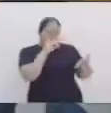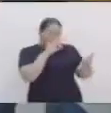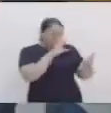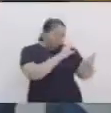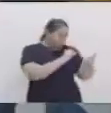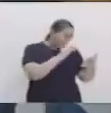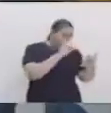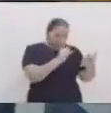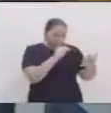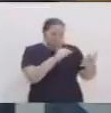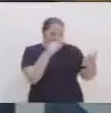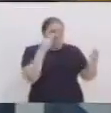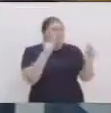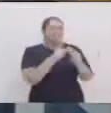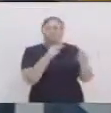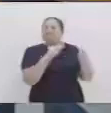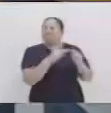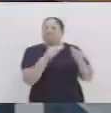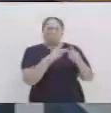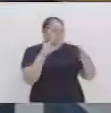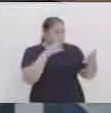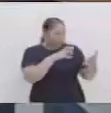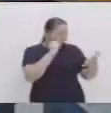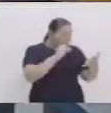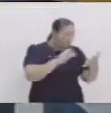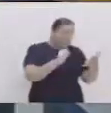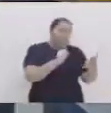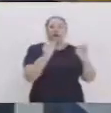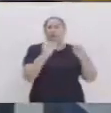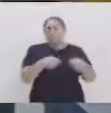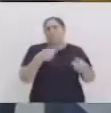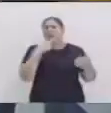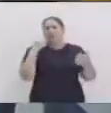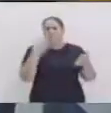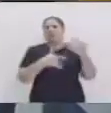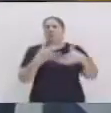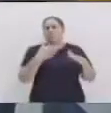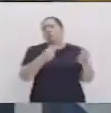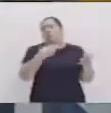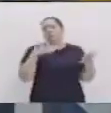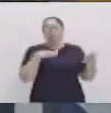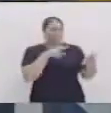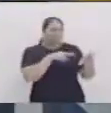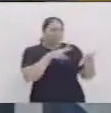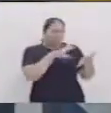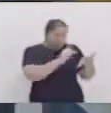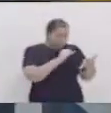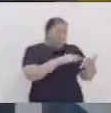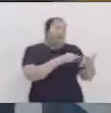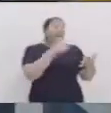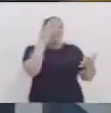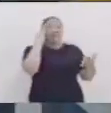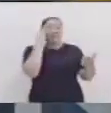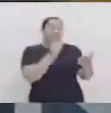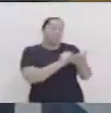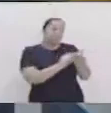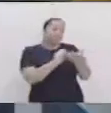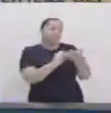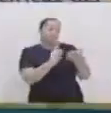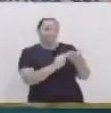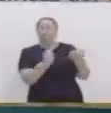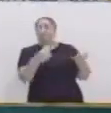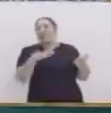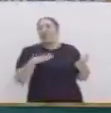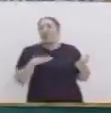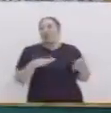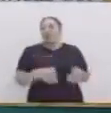la expresión que desconocemos. En este caso las teníamos marcadas con color azul. Ahí ya las identificamos. Exactamente.